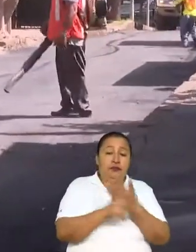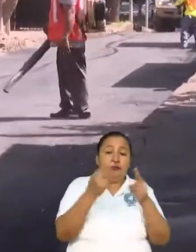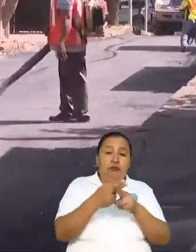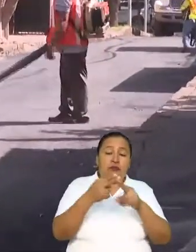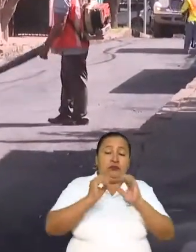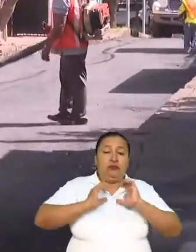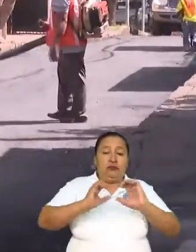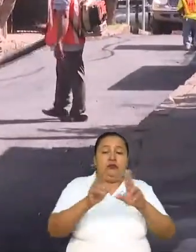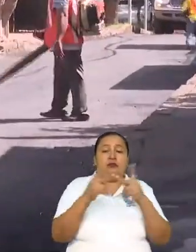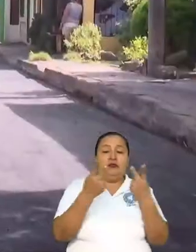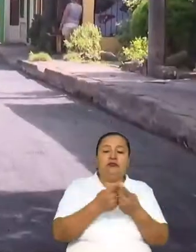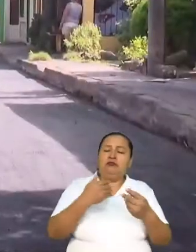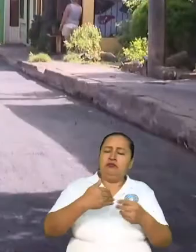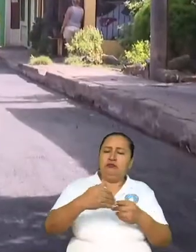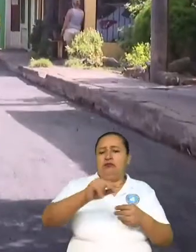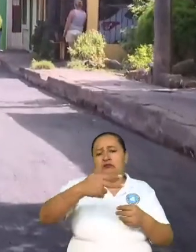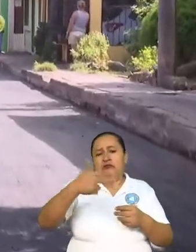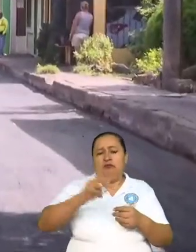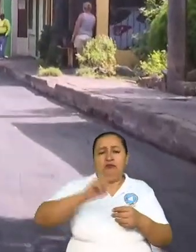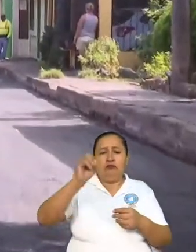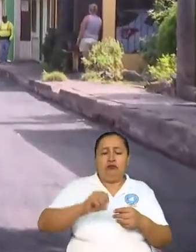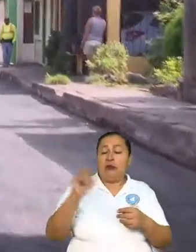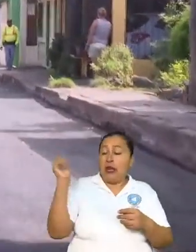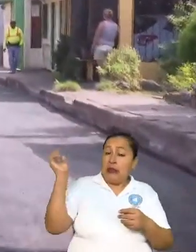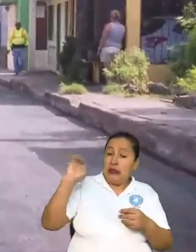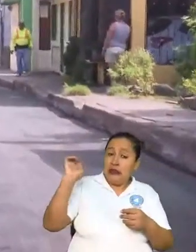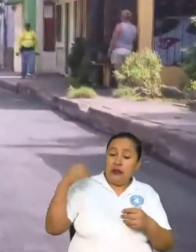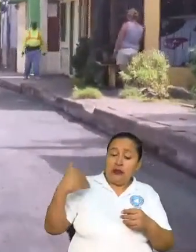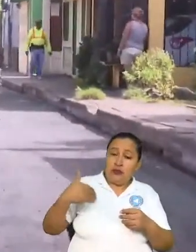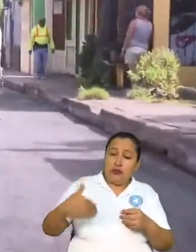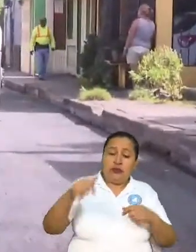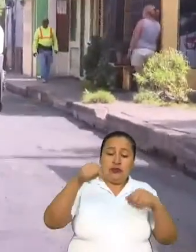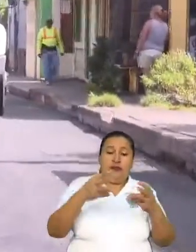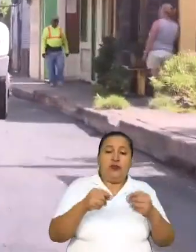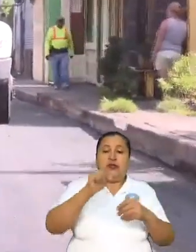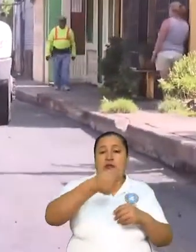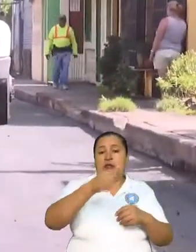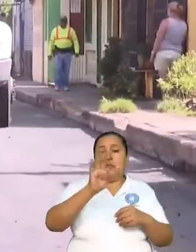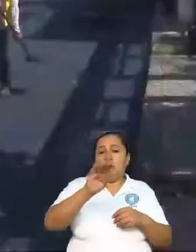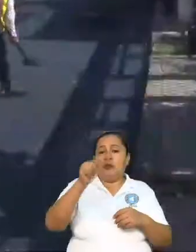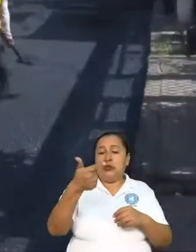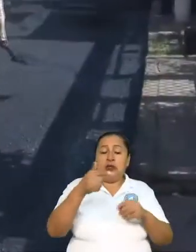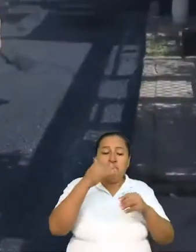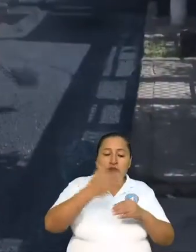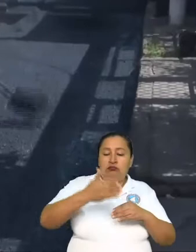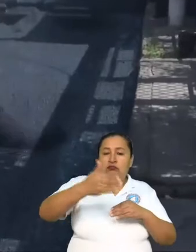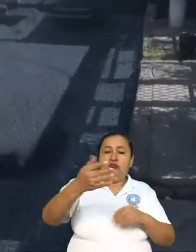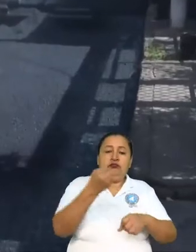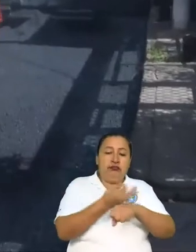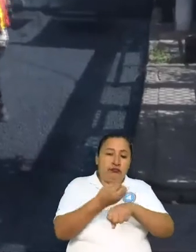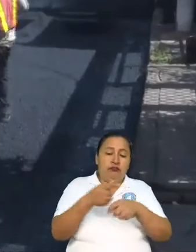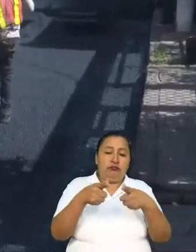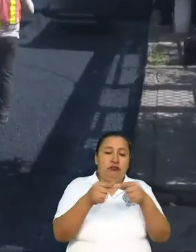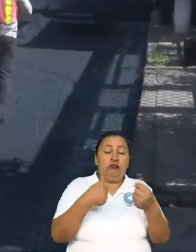avanza un 88%, pues desde enero a la fecha se han construido 647 cuadras y la Alcaldía de